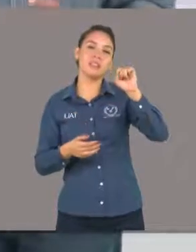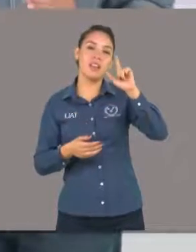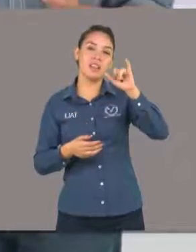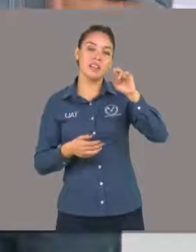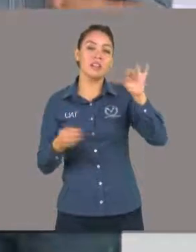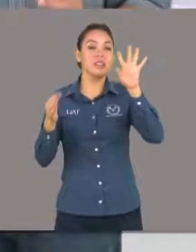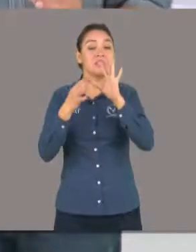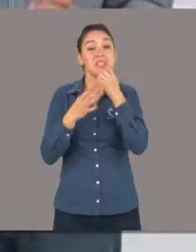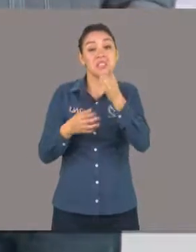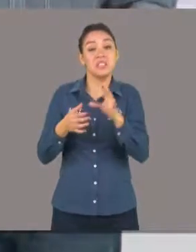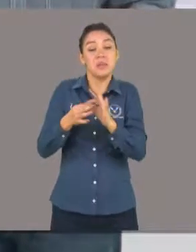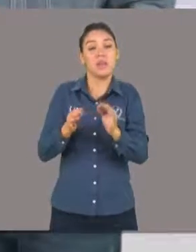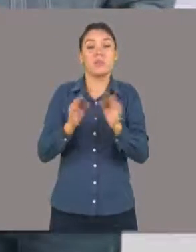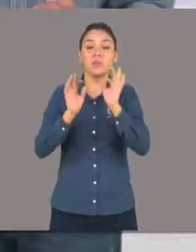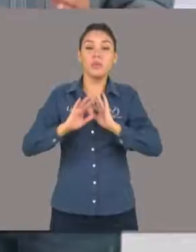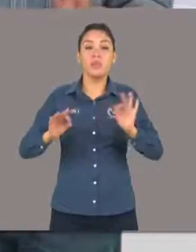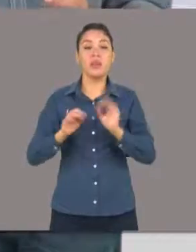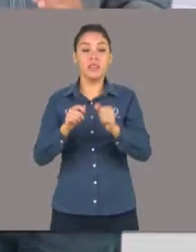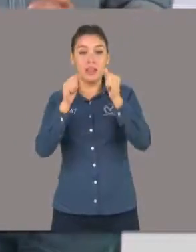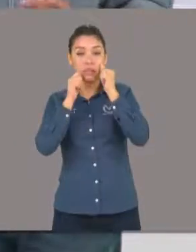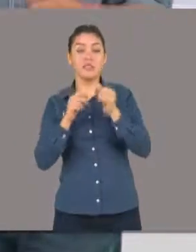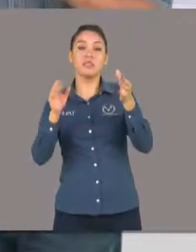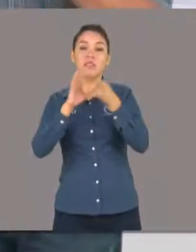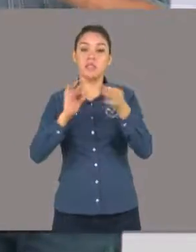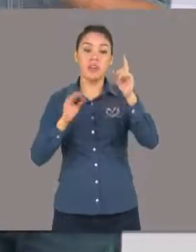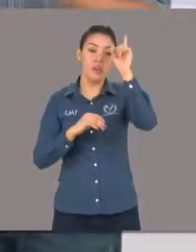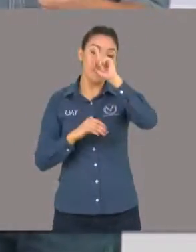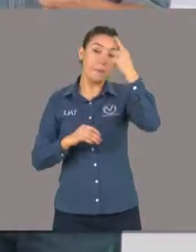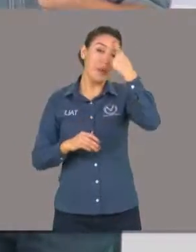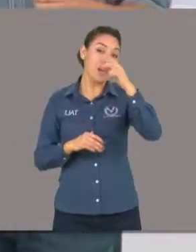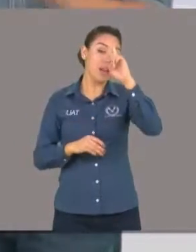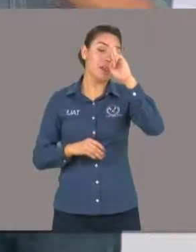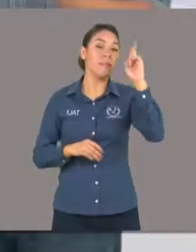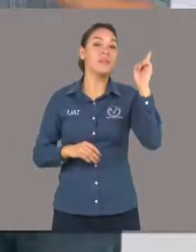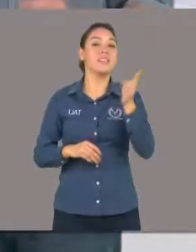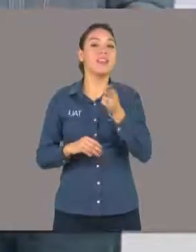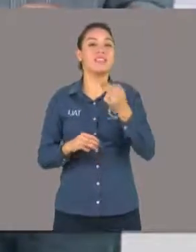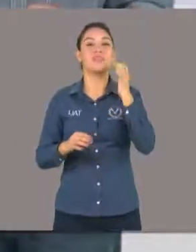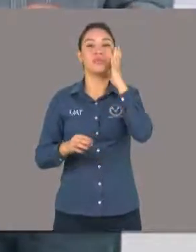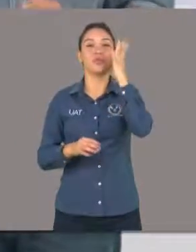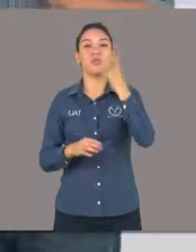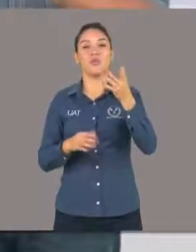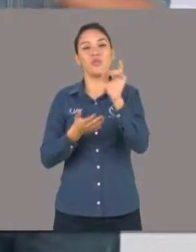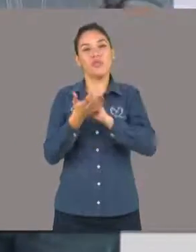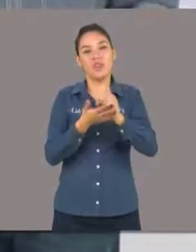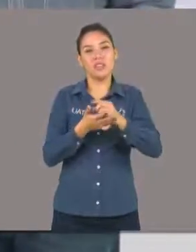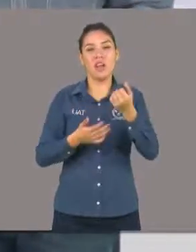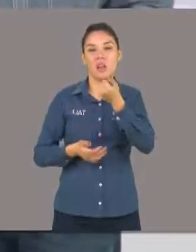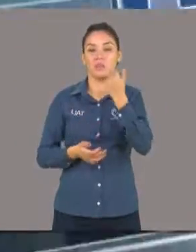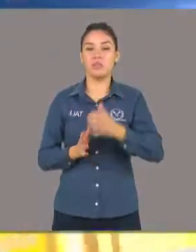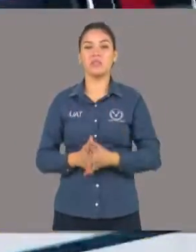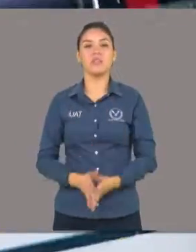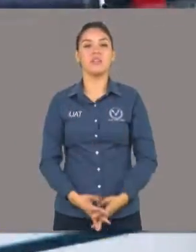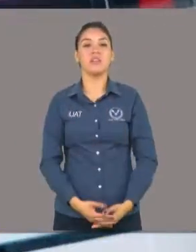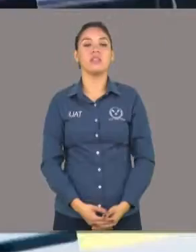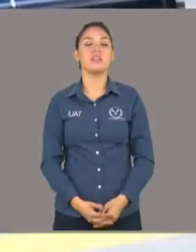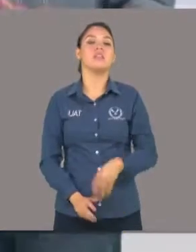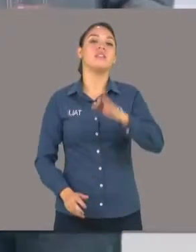Briones, destacó la relevancia de abordar la religiosidad como un factor preventivo e importante para evitar las adicciones.